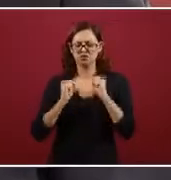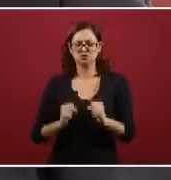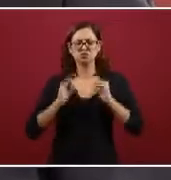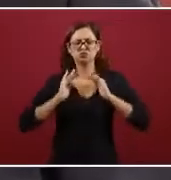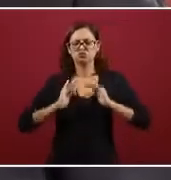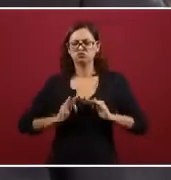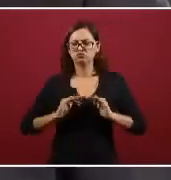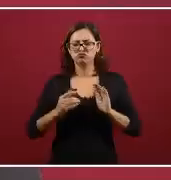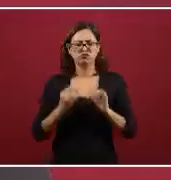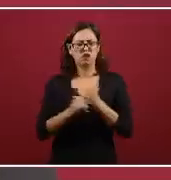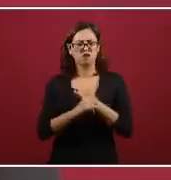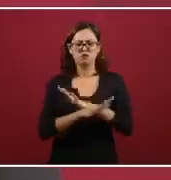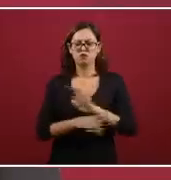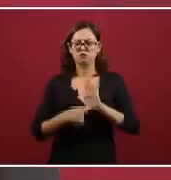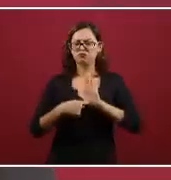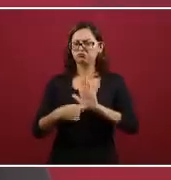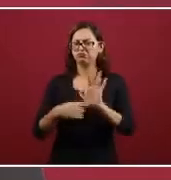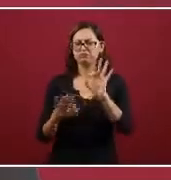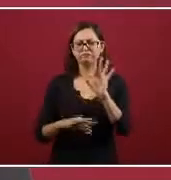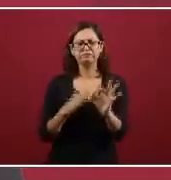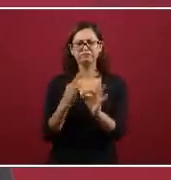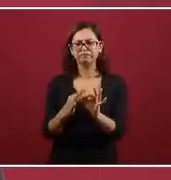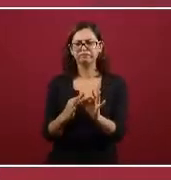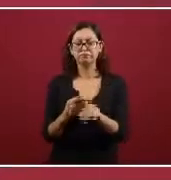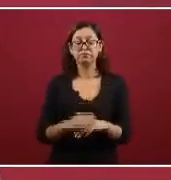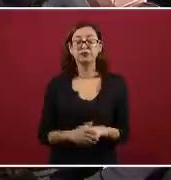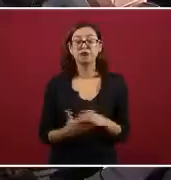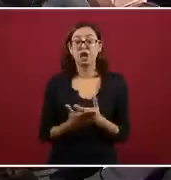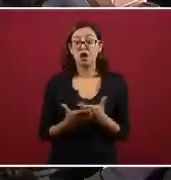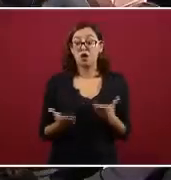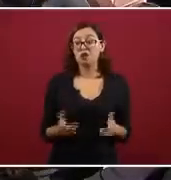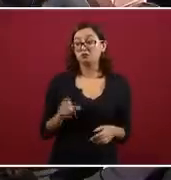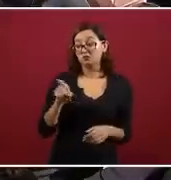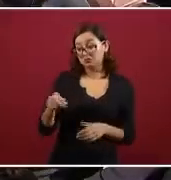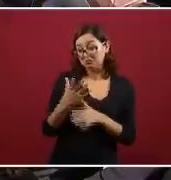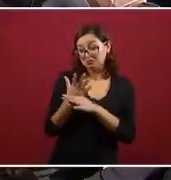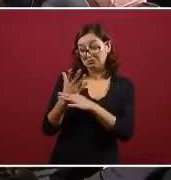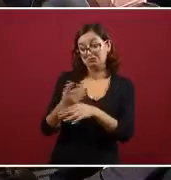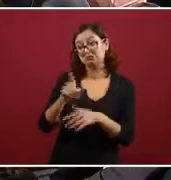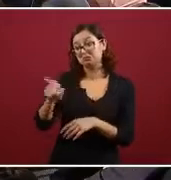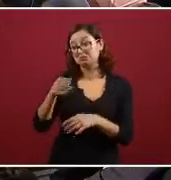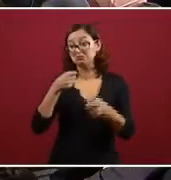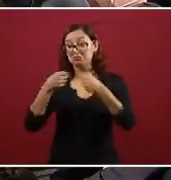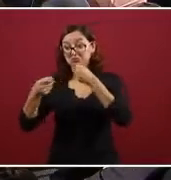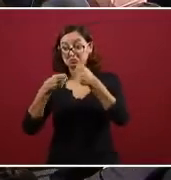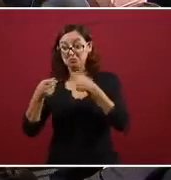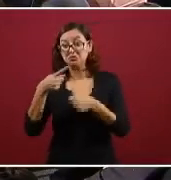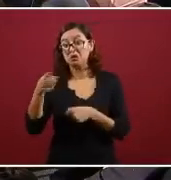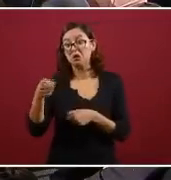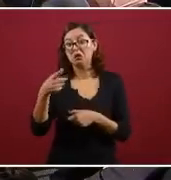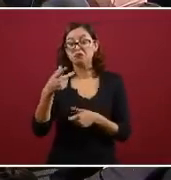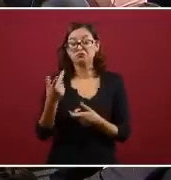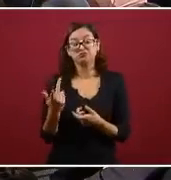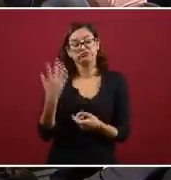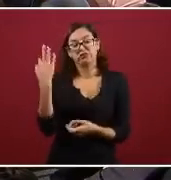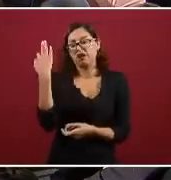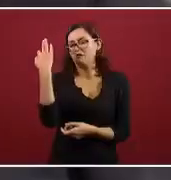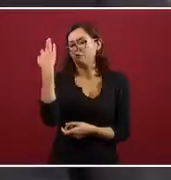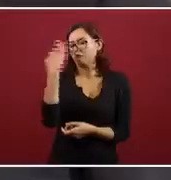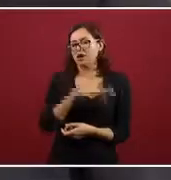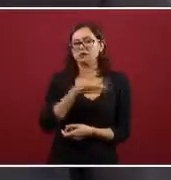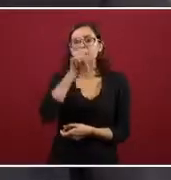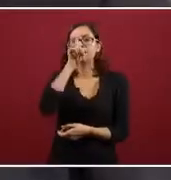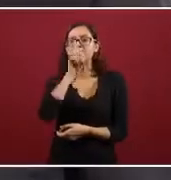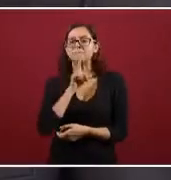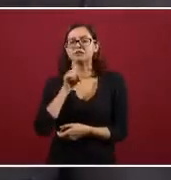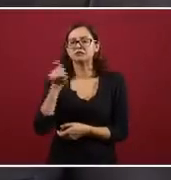correctos. El reportaje que usted menciona es falso, me atribuye propiedades